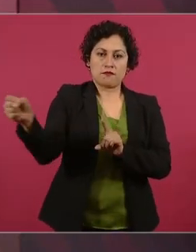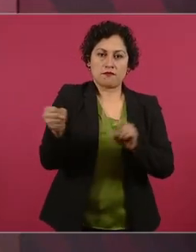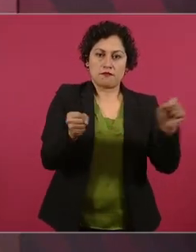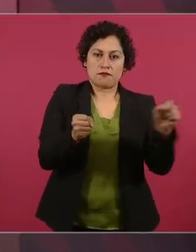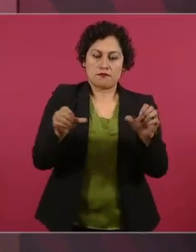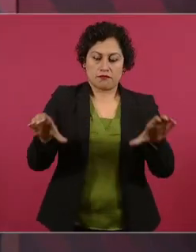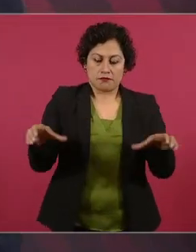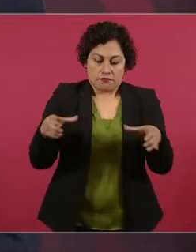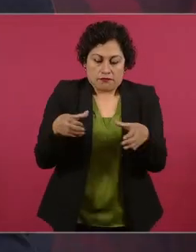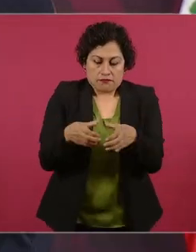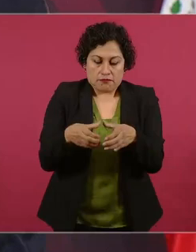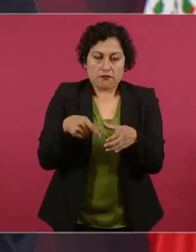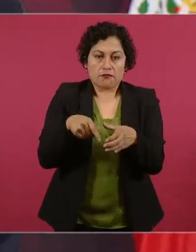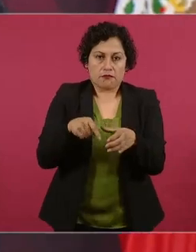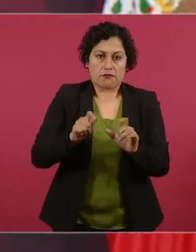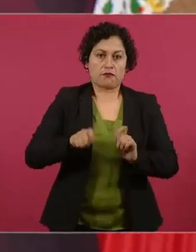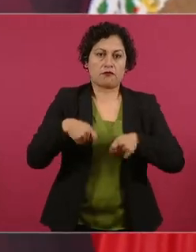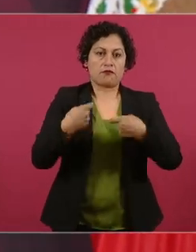y firma